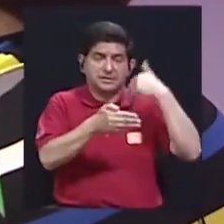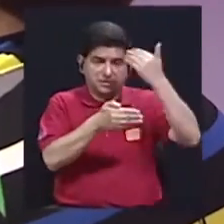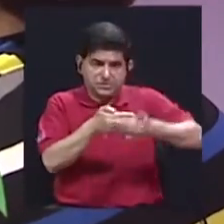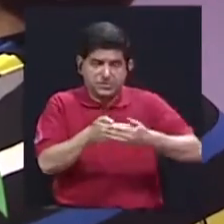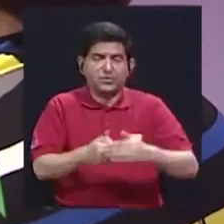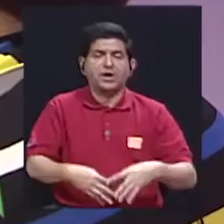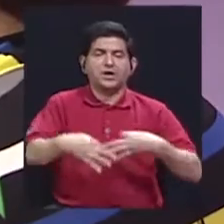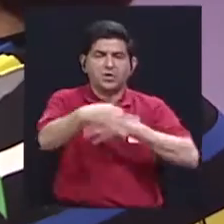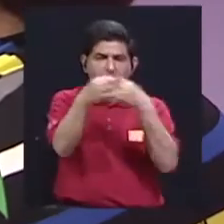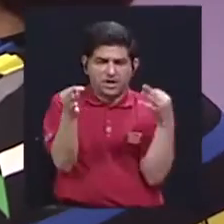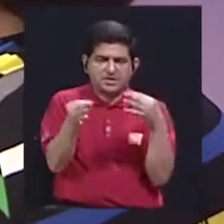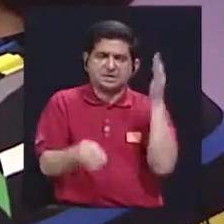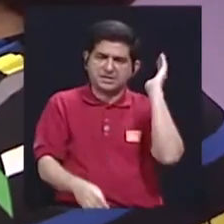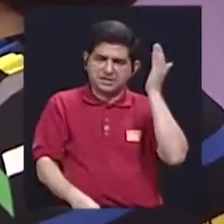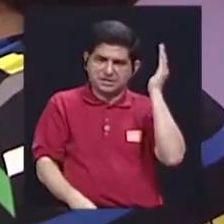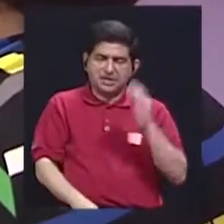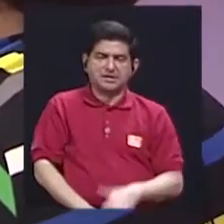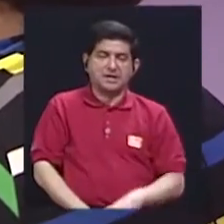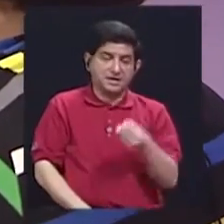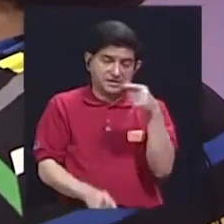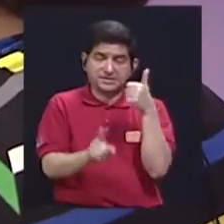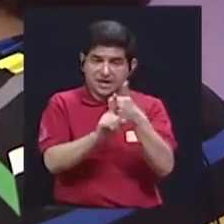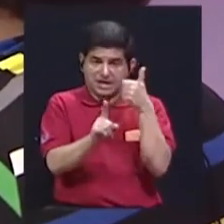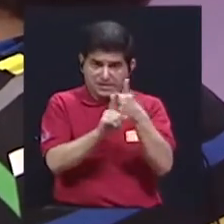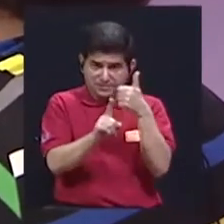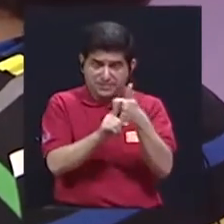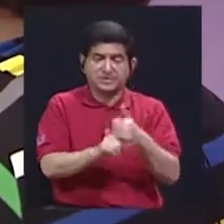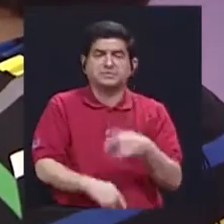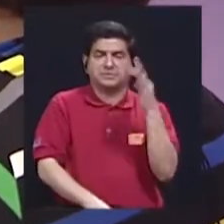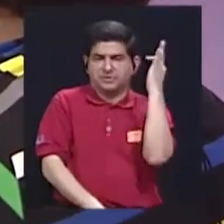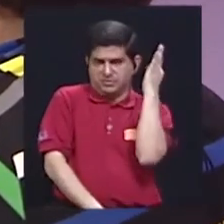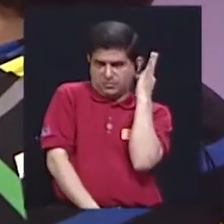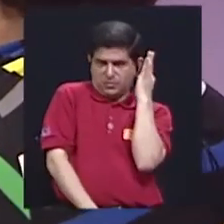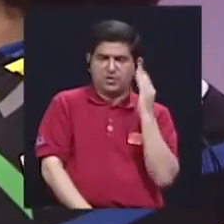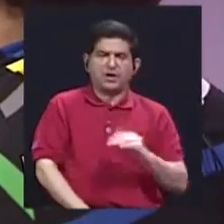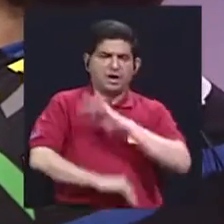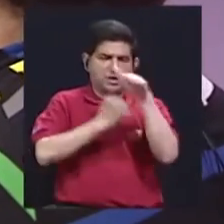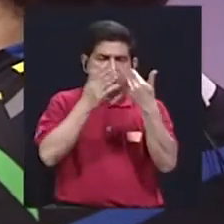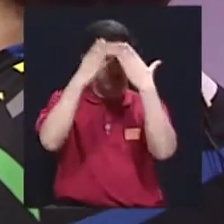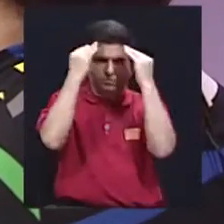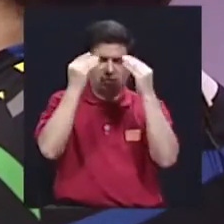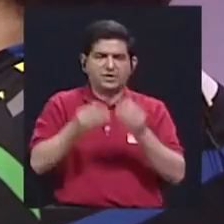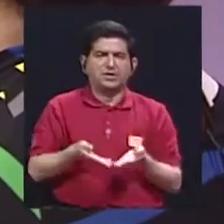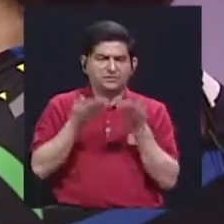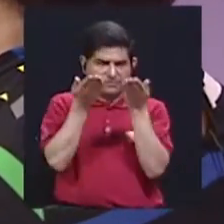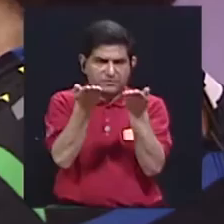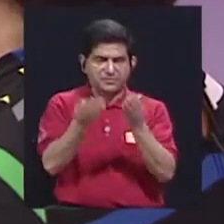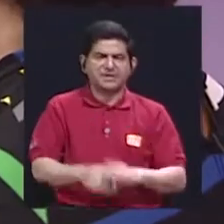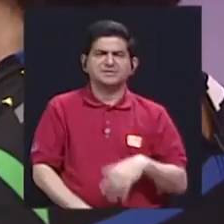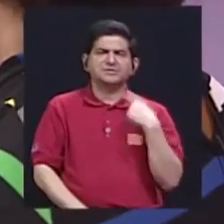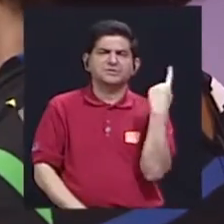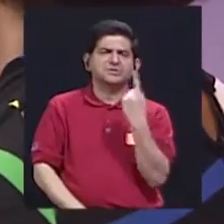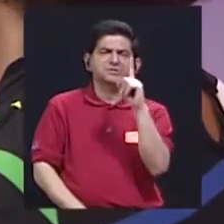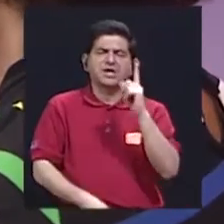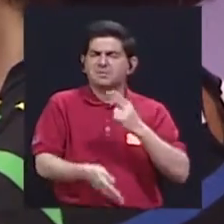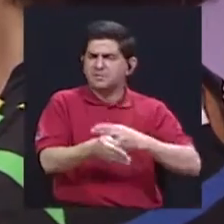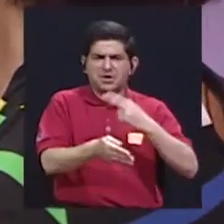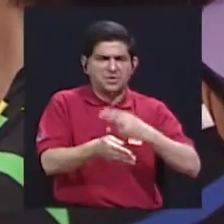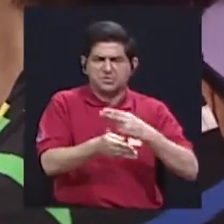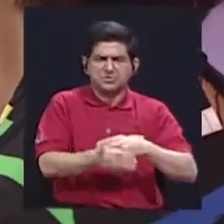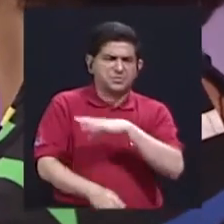hacemos los talleres y las charlas eso mismo verdad llevarle a esas mujeres toda la información entonces siempre estamos en algún hospital